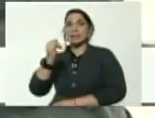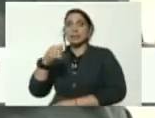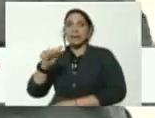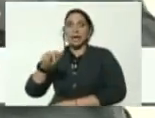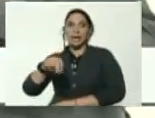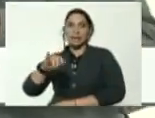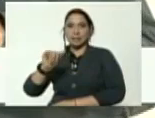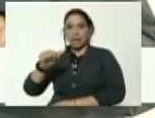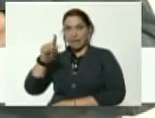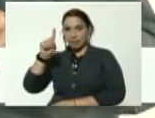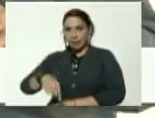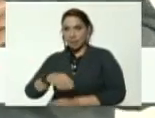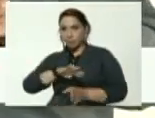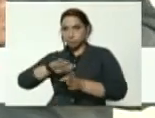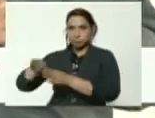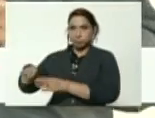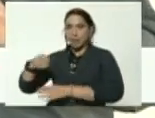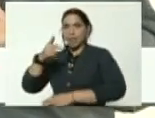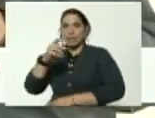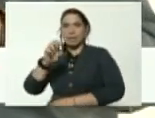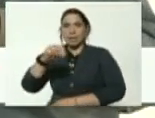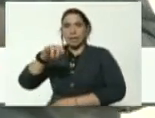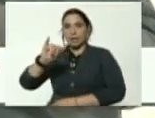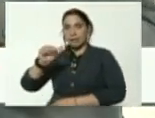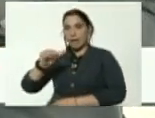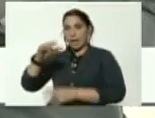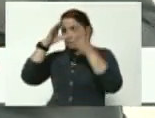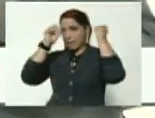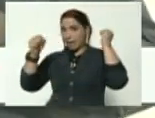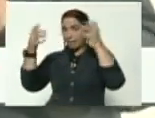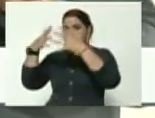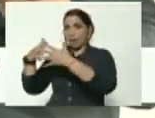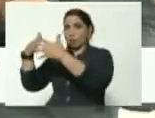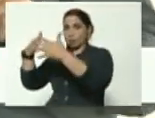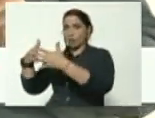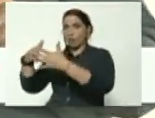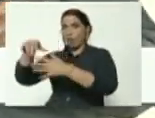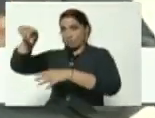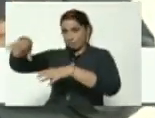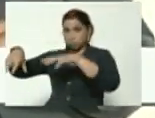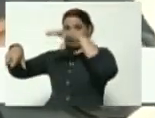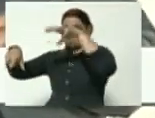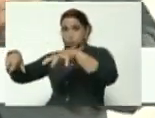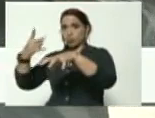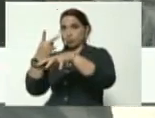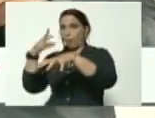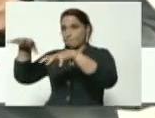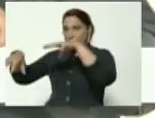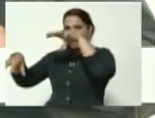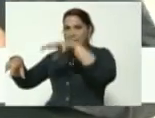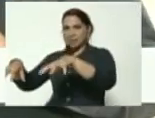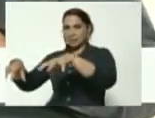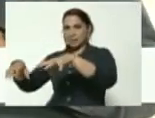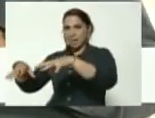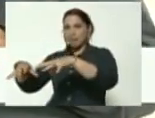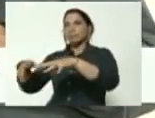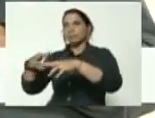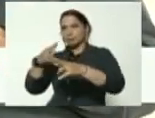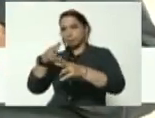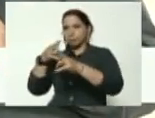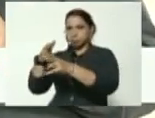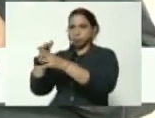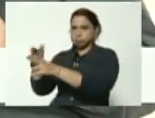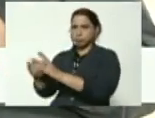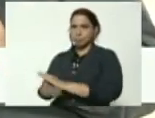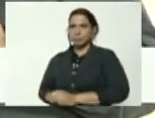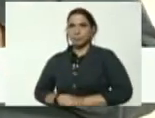Kenia, de los Estados Unidos, las embajadas de Estados Unidos en Tanzania y Kenia son atacadas simultáneamente